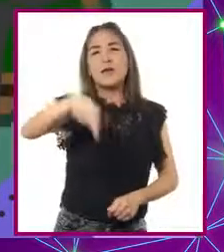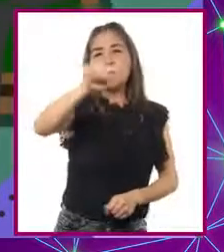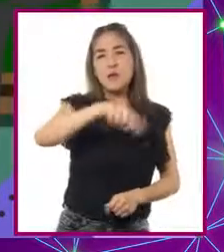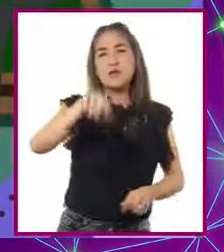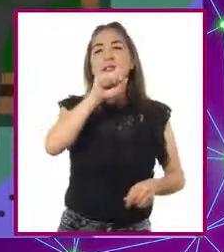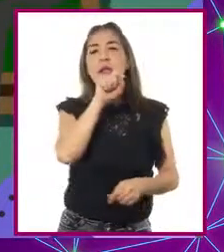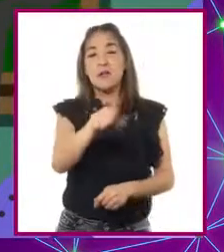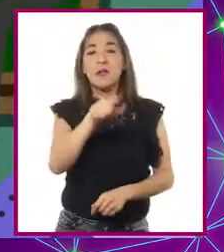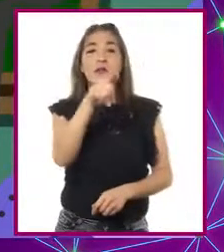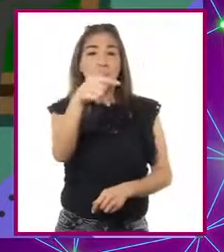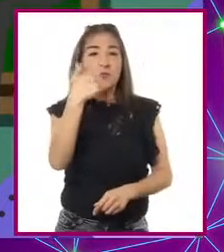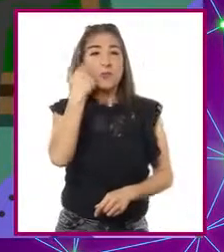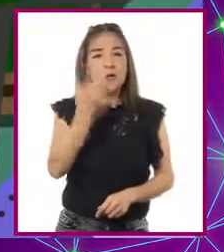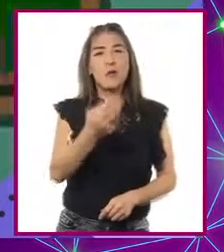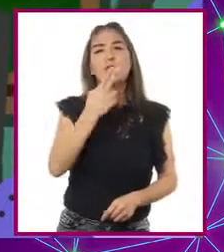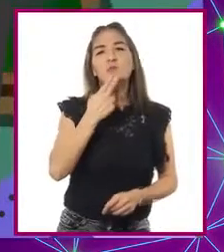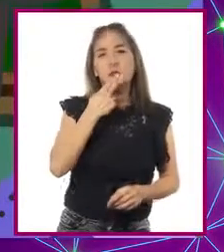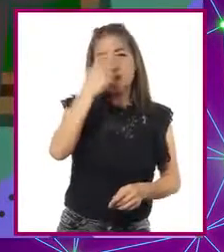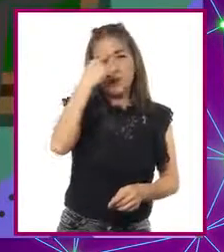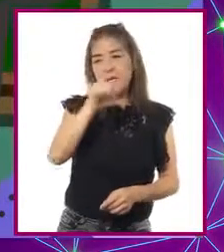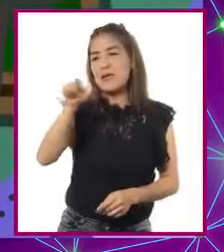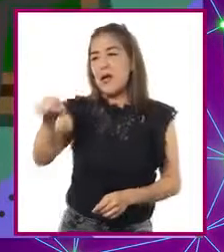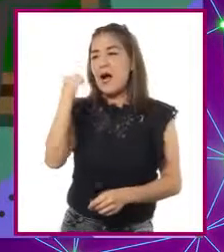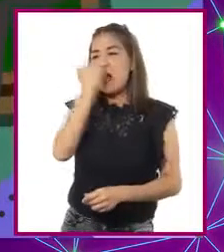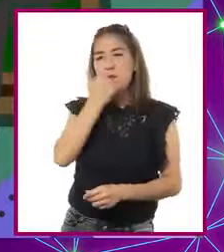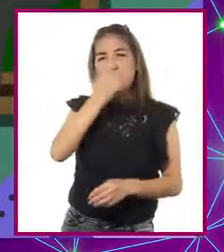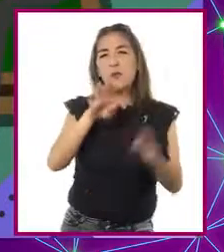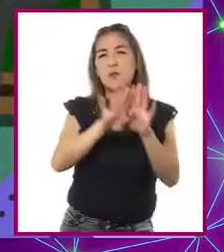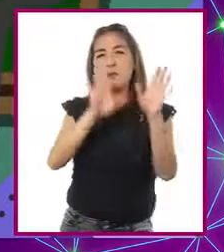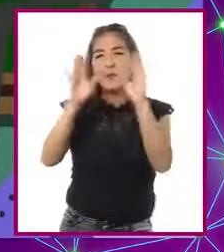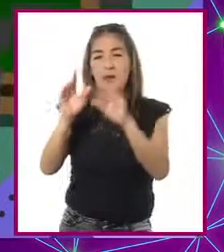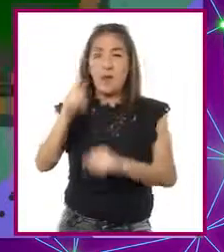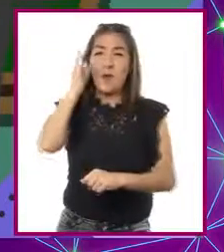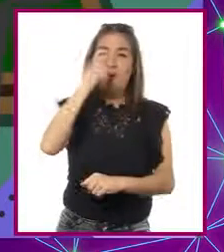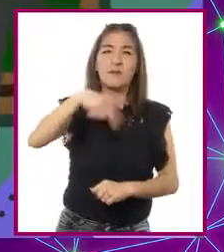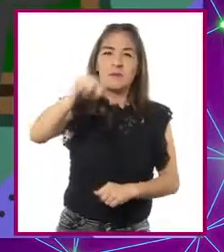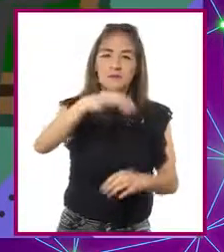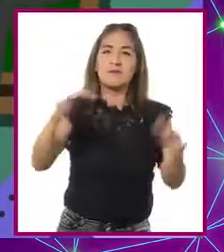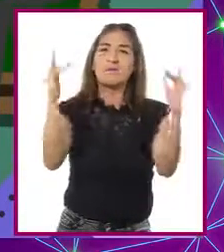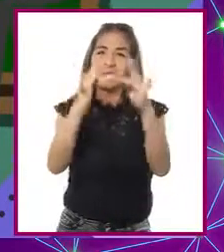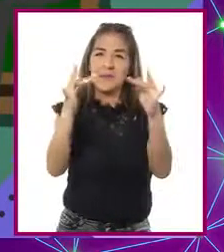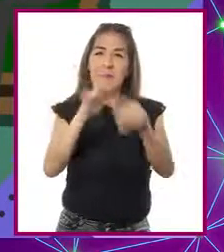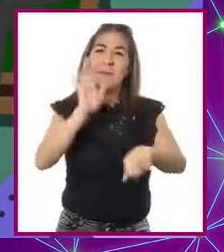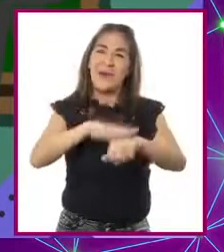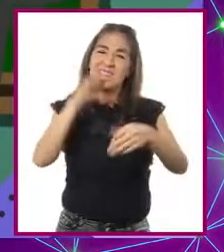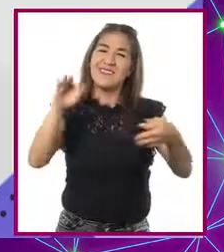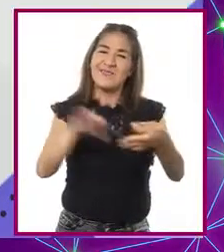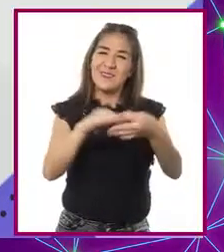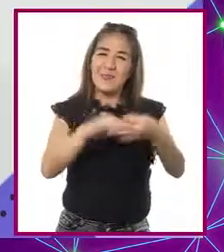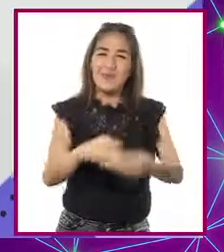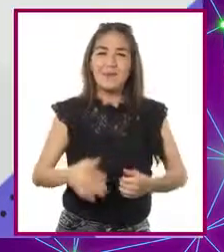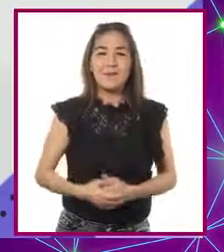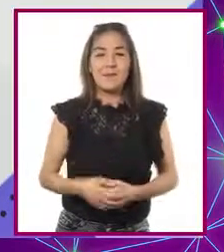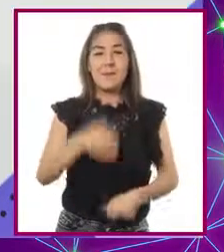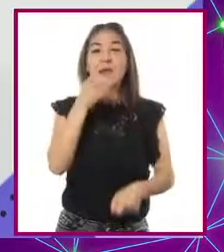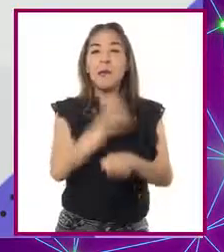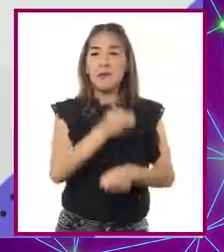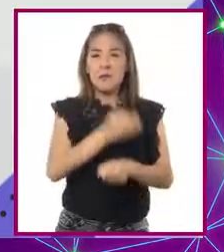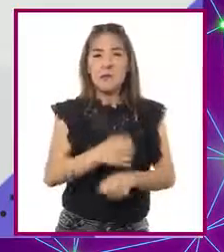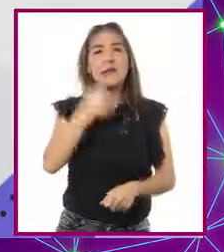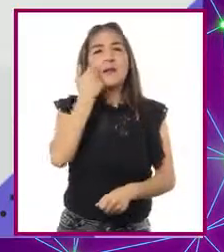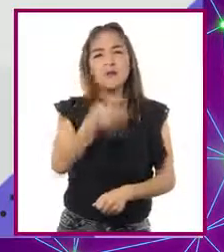medida de lo posible las utilicen con sus alumnos, con quienes esperamos que tengan contacto frecuente. En esta ocasión